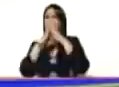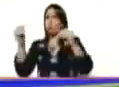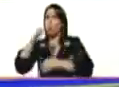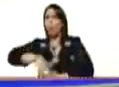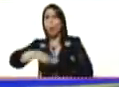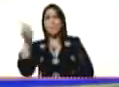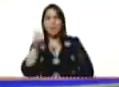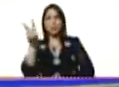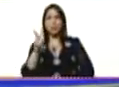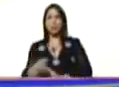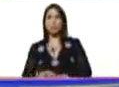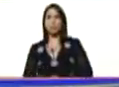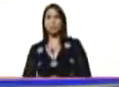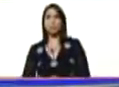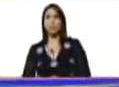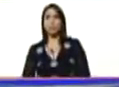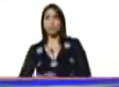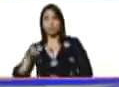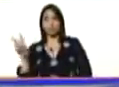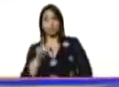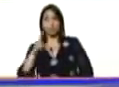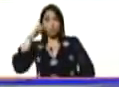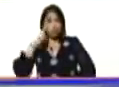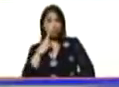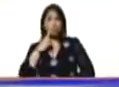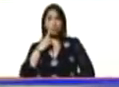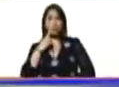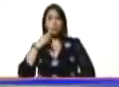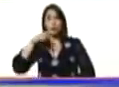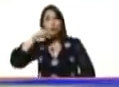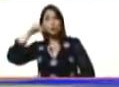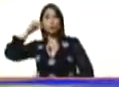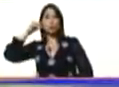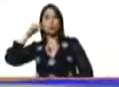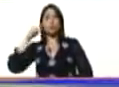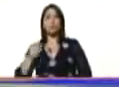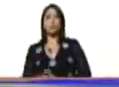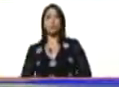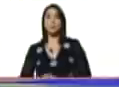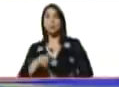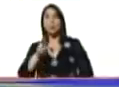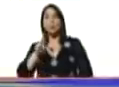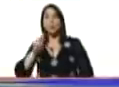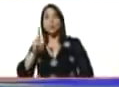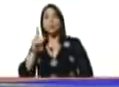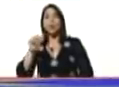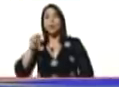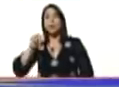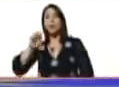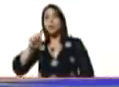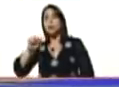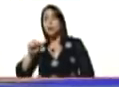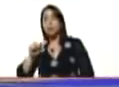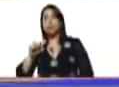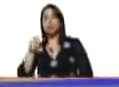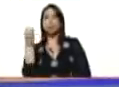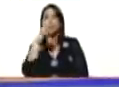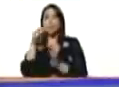Venezuela, de la Venezuela de Bolívar, de Sucre, de Urdaneta. La Asamblea Nacional